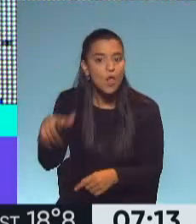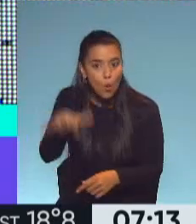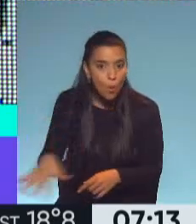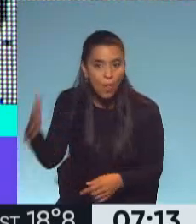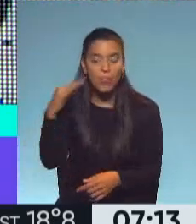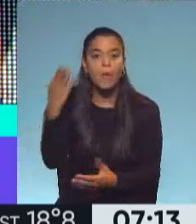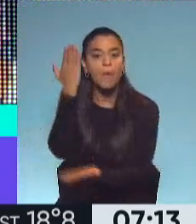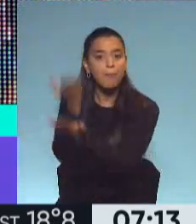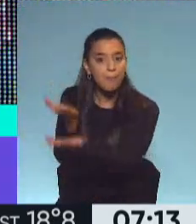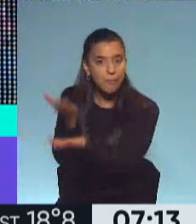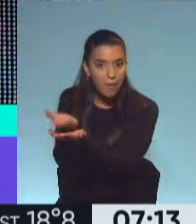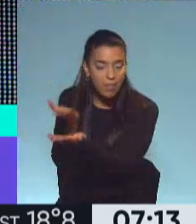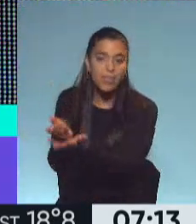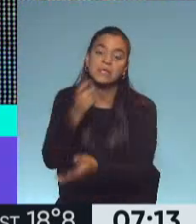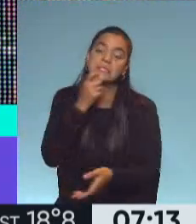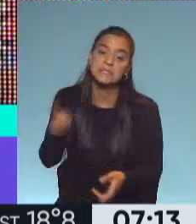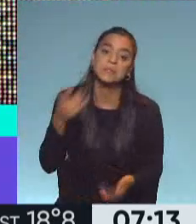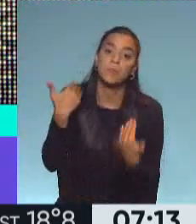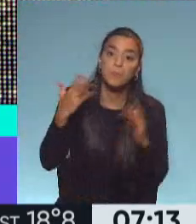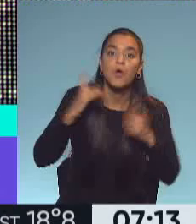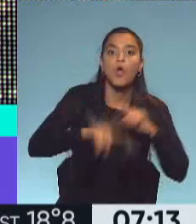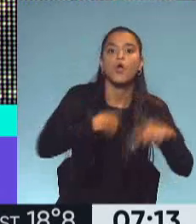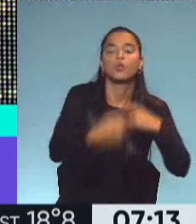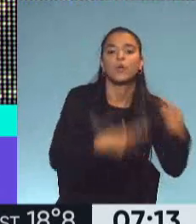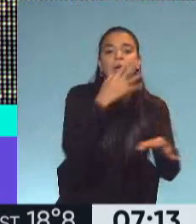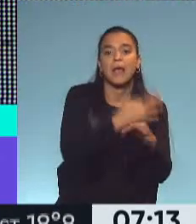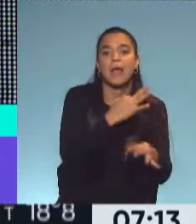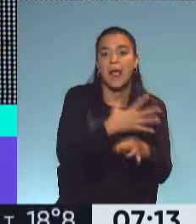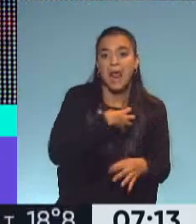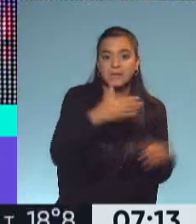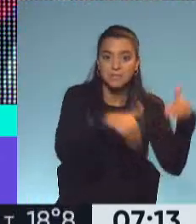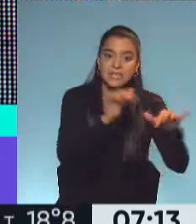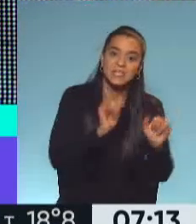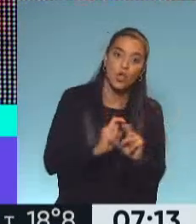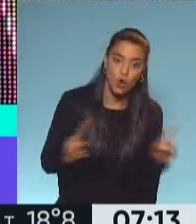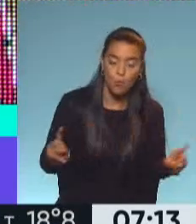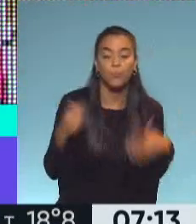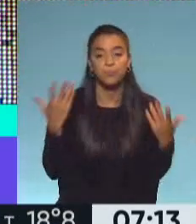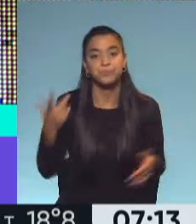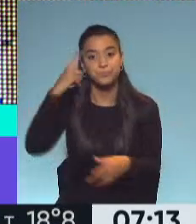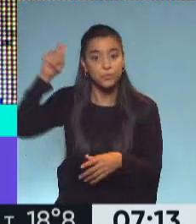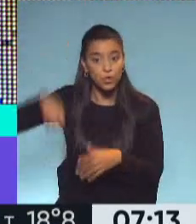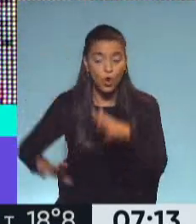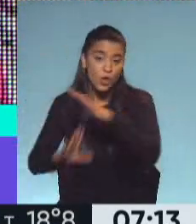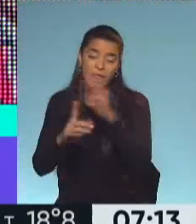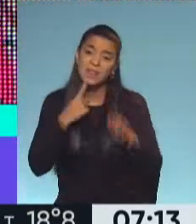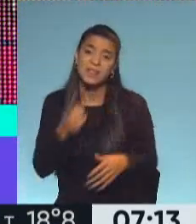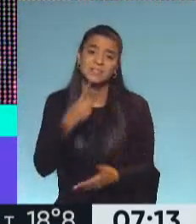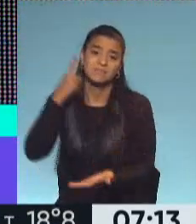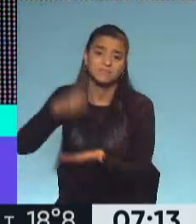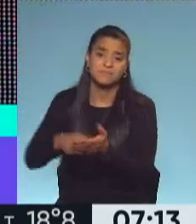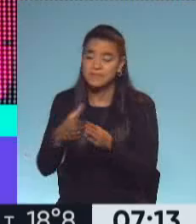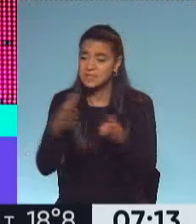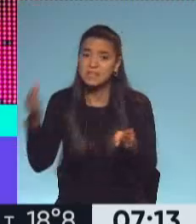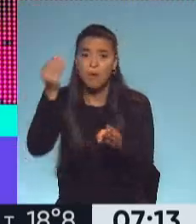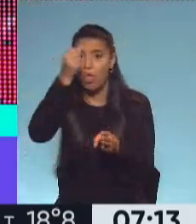debía dirimirse si debía o no continuar las clases presenciales. La Corte dio indicios de que no iba a fallar durante el